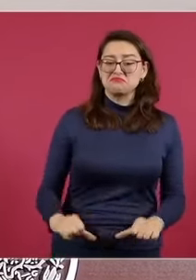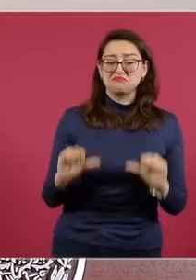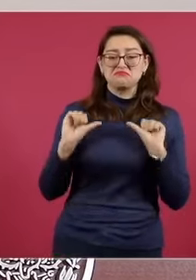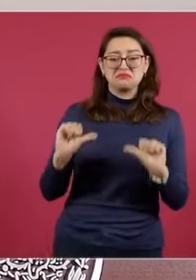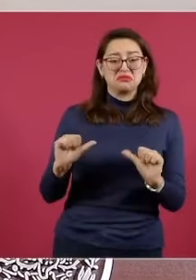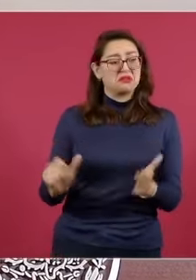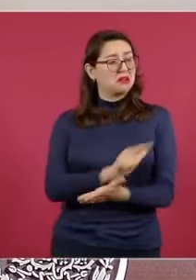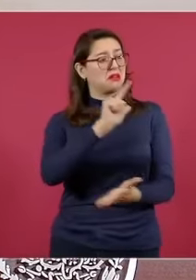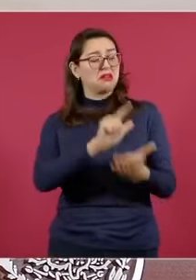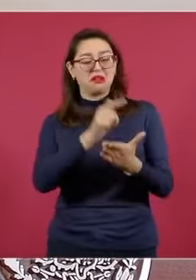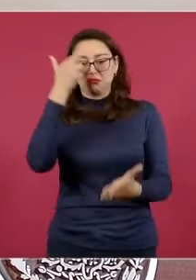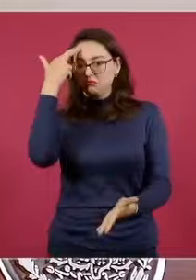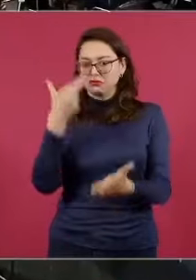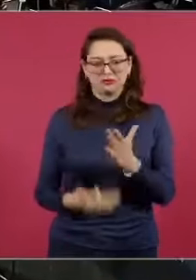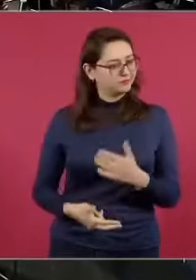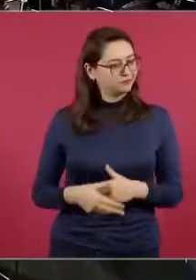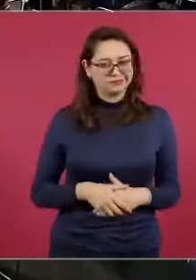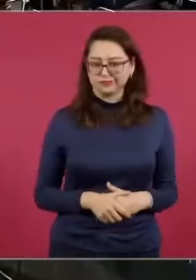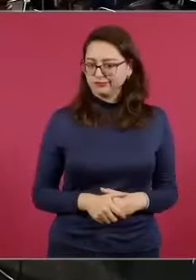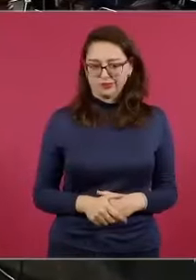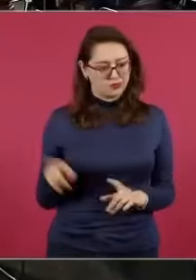En lo político. Ahora,